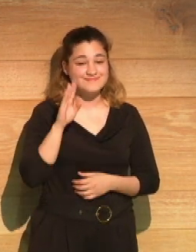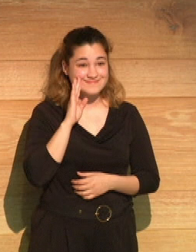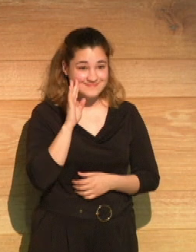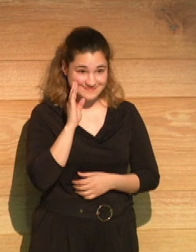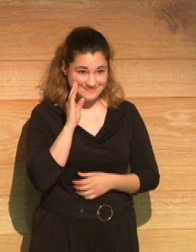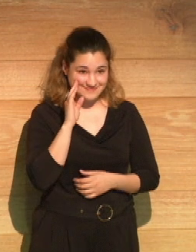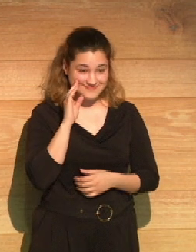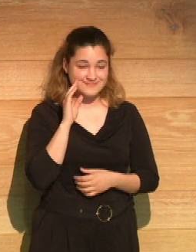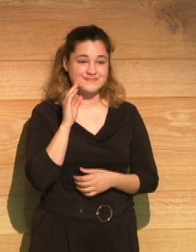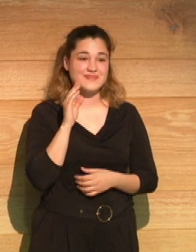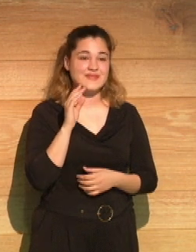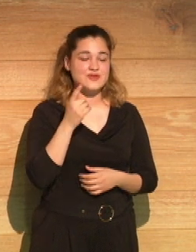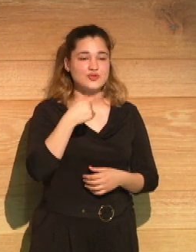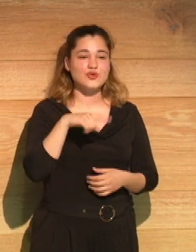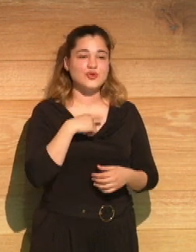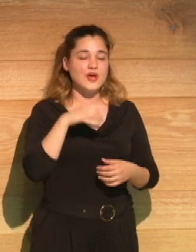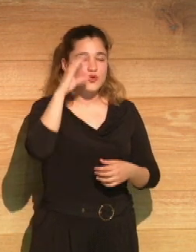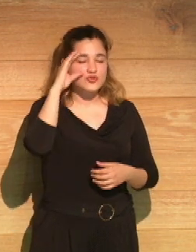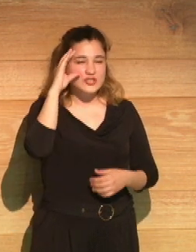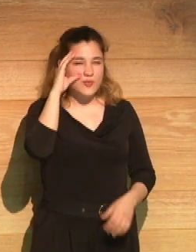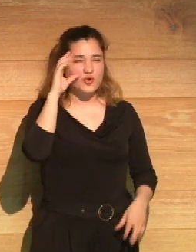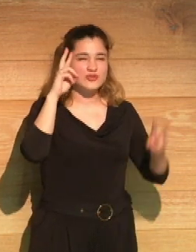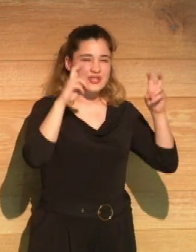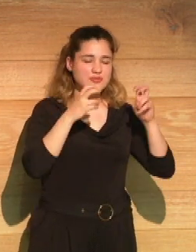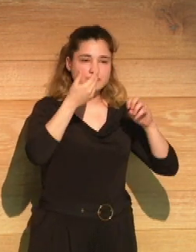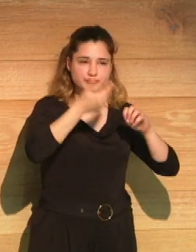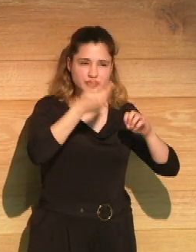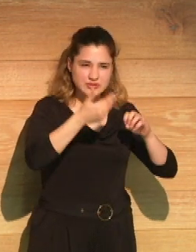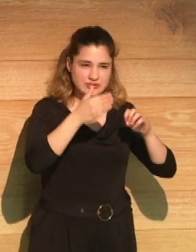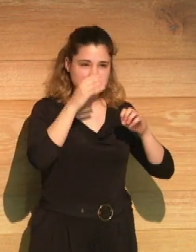de poder escuchar y de poder conocer temas muy relevantes